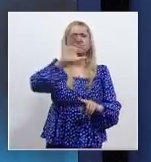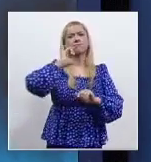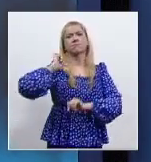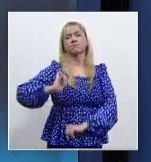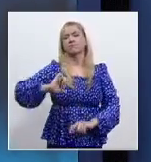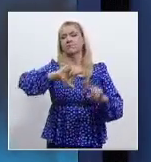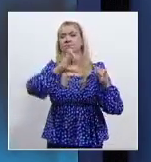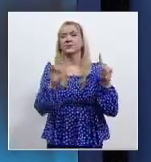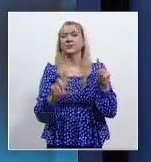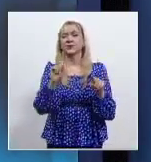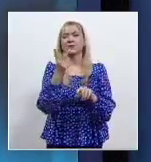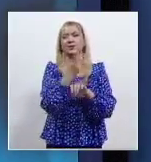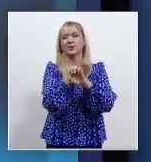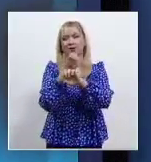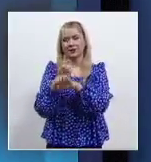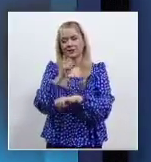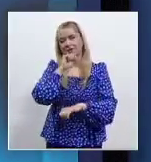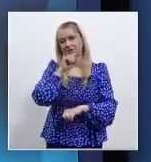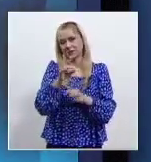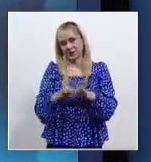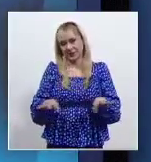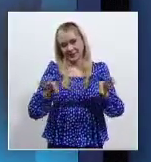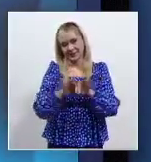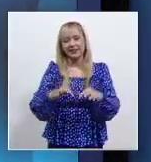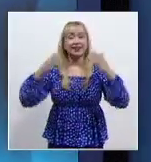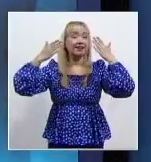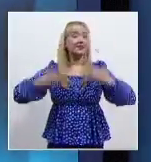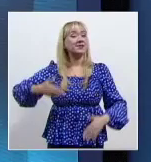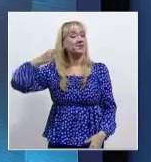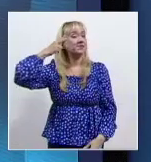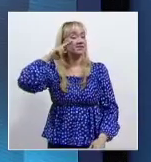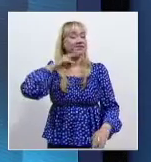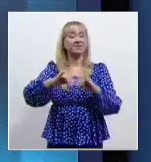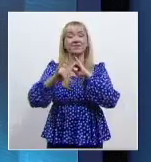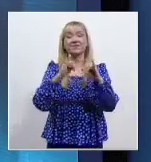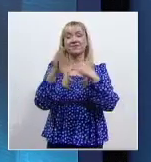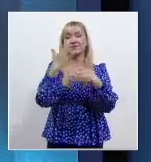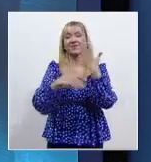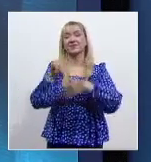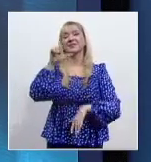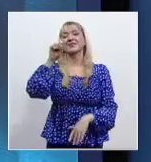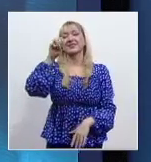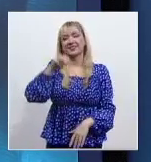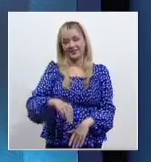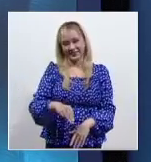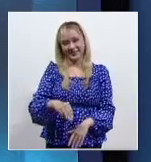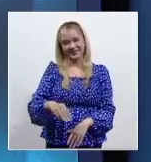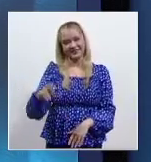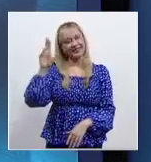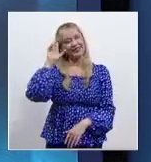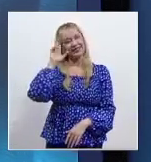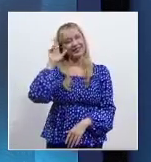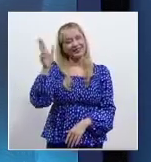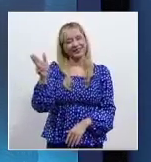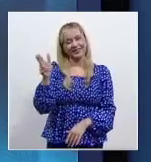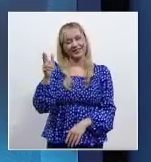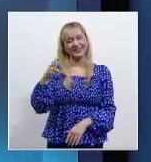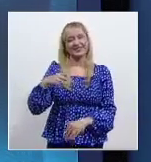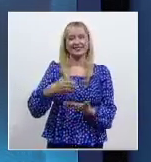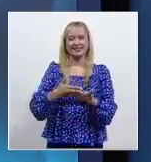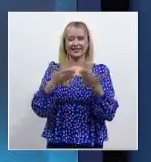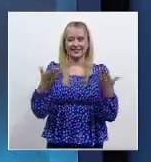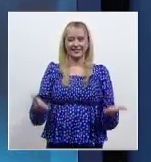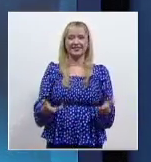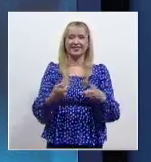de la Federación. Saludo con gusto a mi compañera Nidia Díaz en la interpretación en lengua de señas mexicana. Hola, Nidia. Y es así